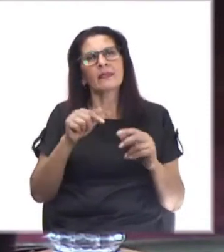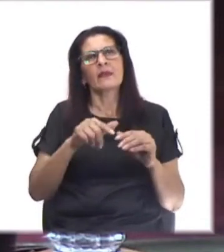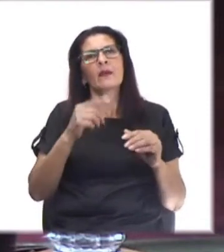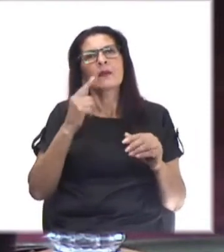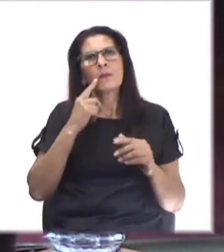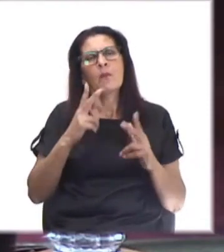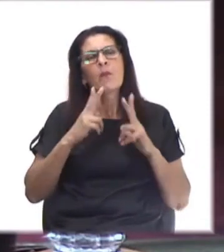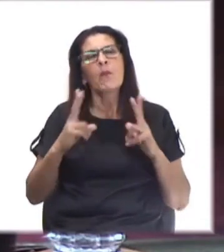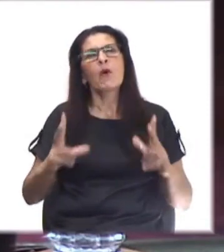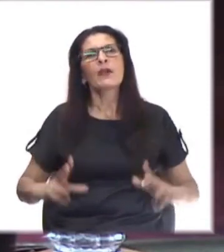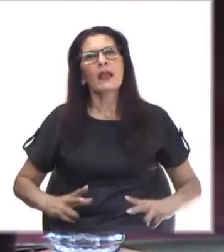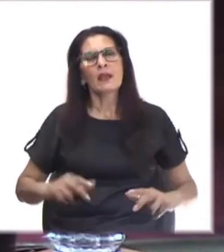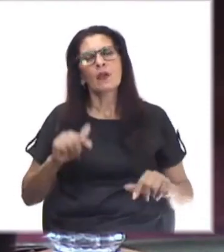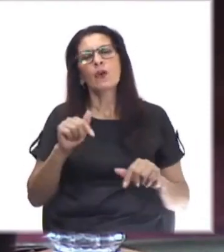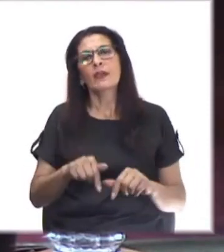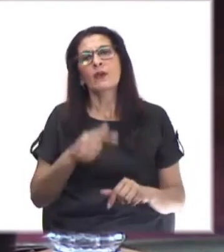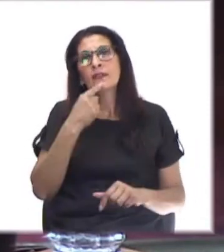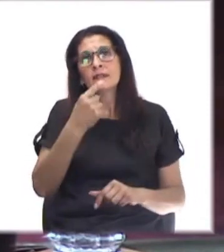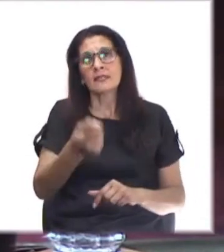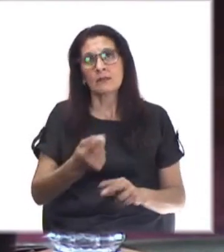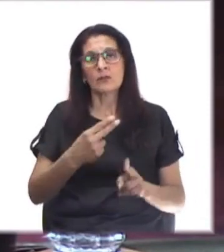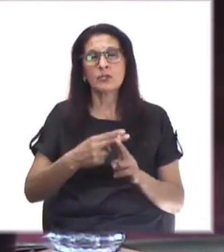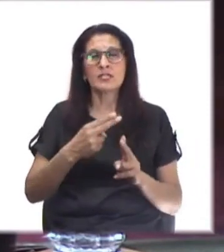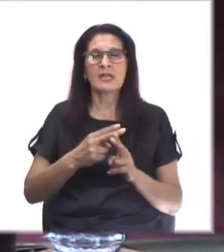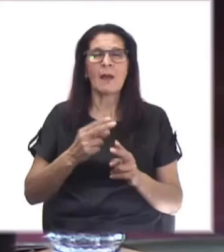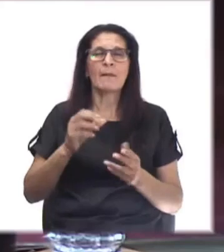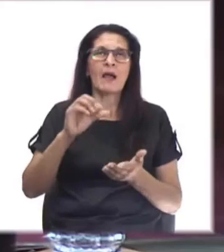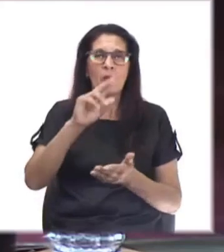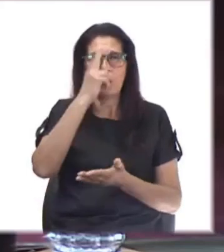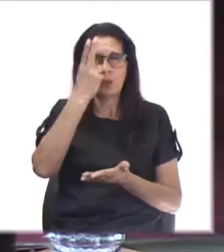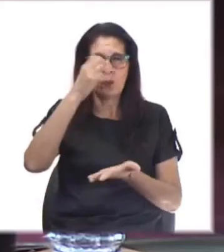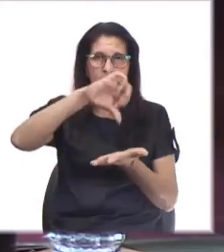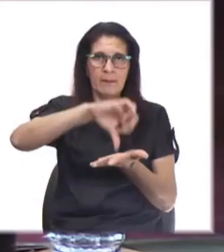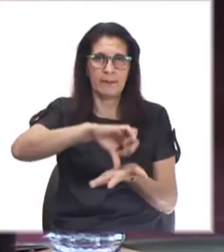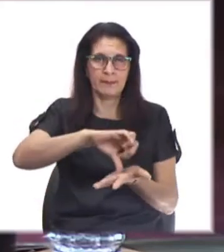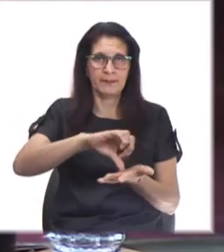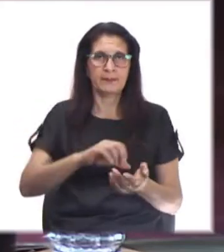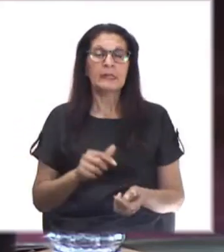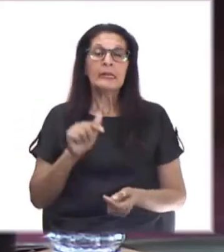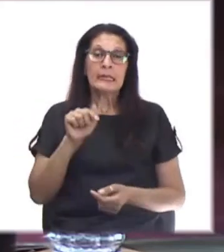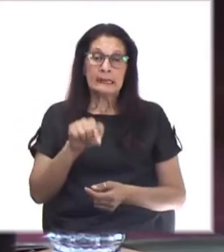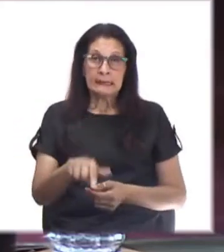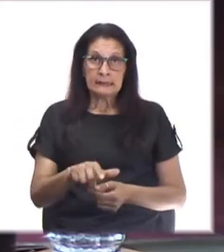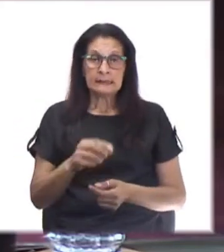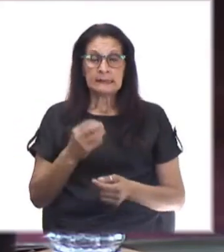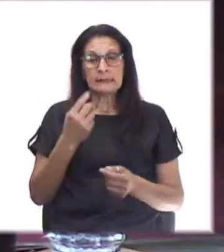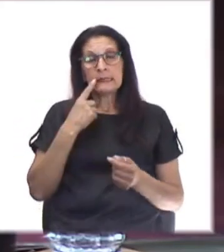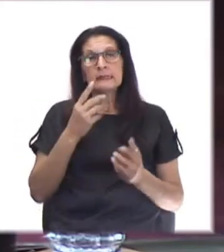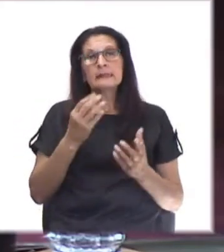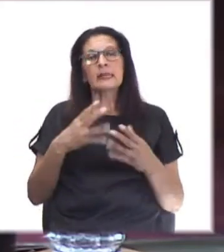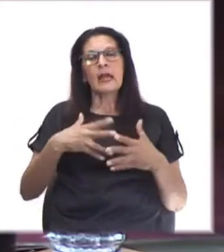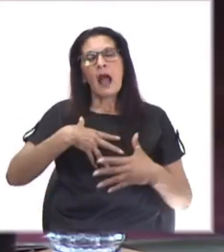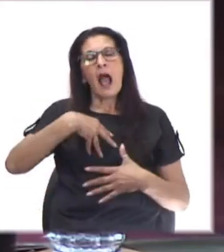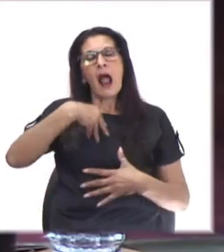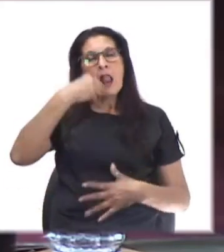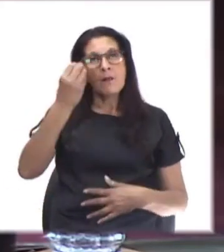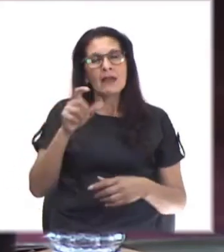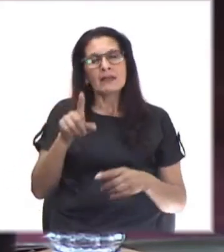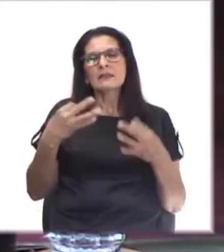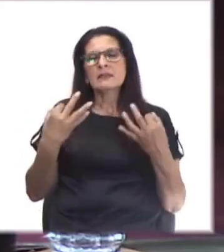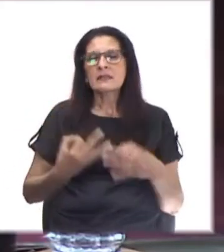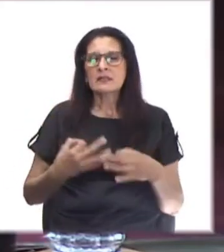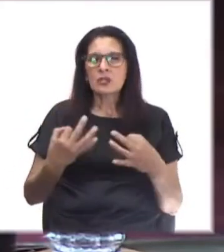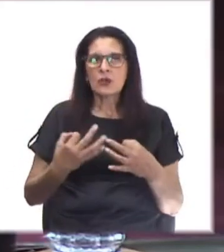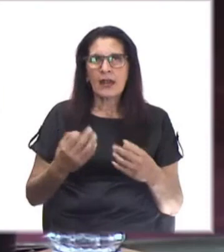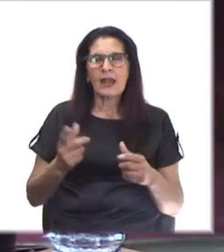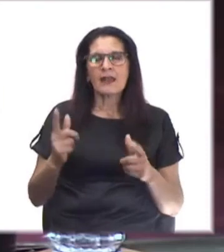que hoy llamamos patria. Tabaré Vázquez integra sin duda ese núcleo de almas excepcionalmente capaces de